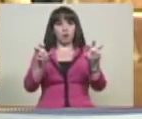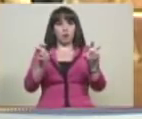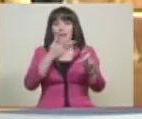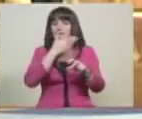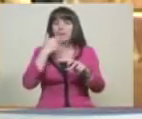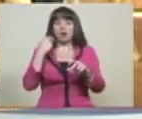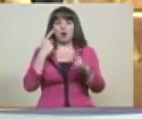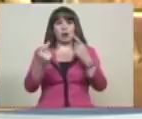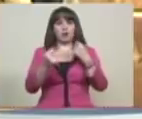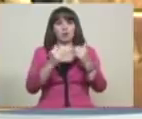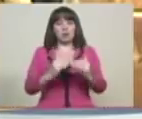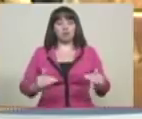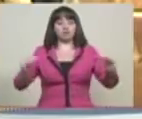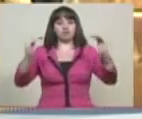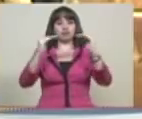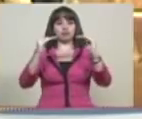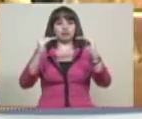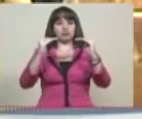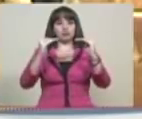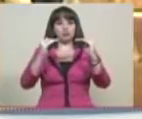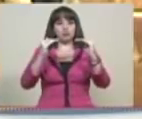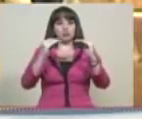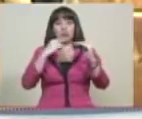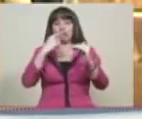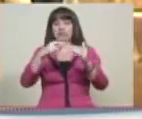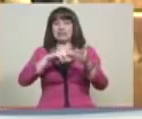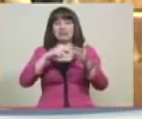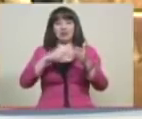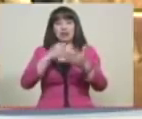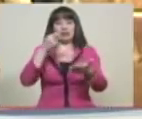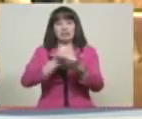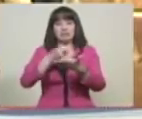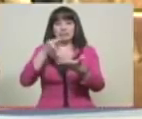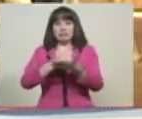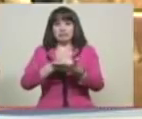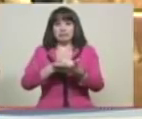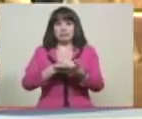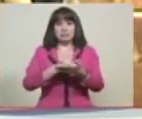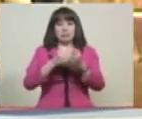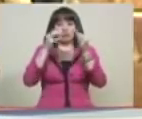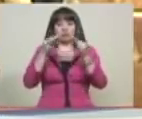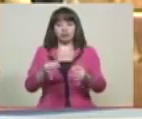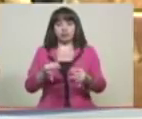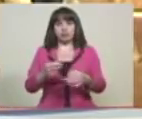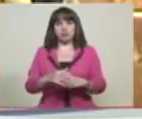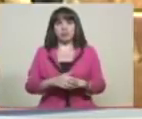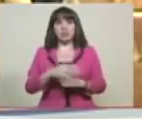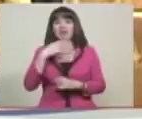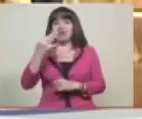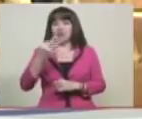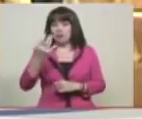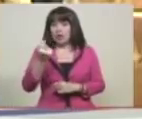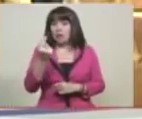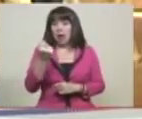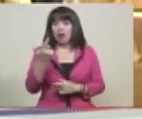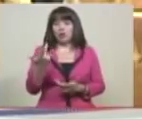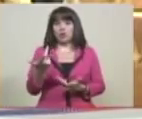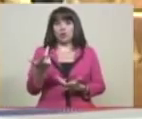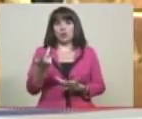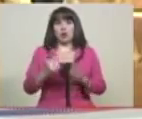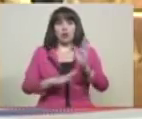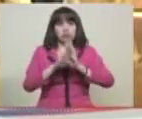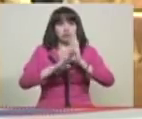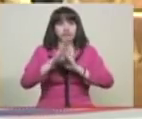macroeconómicos, que marquen definitivamente lo que tiene que ser el proceso de